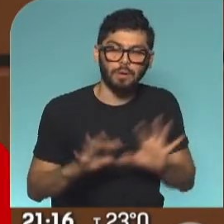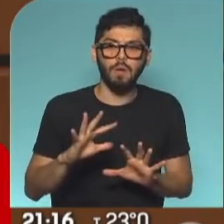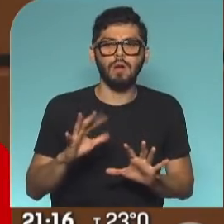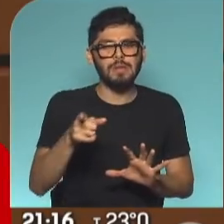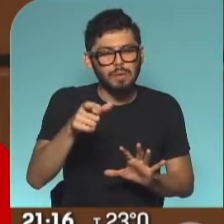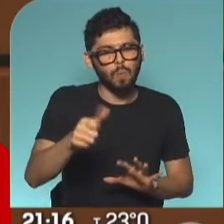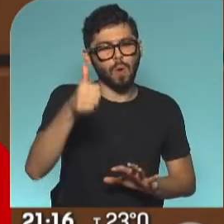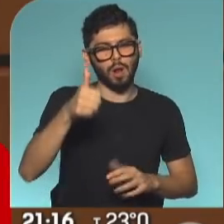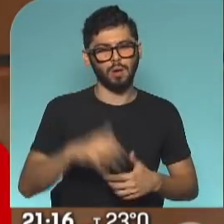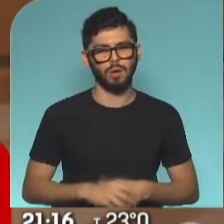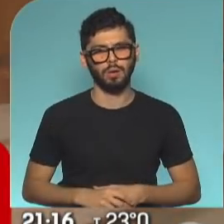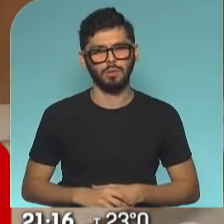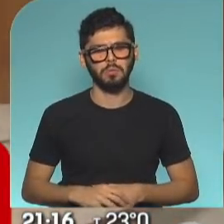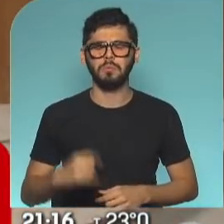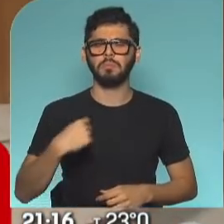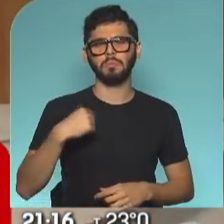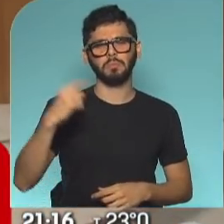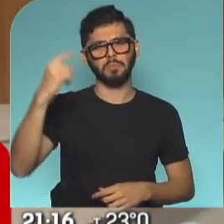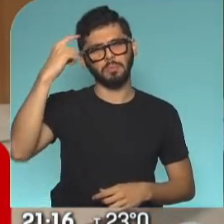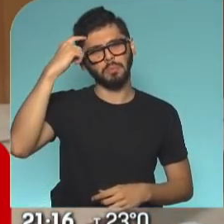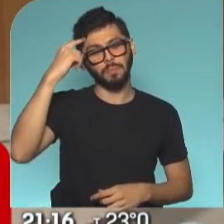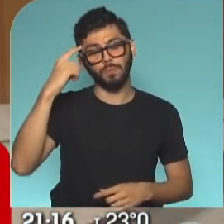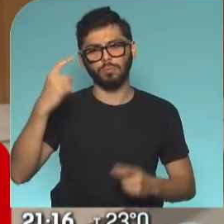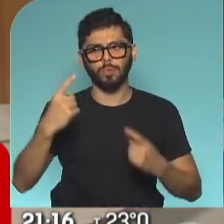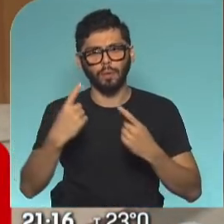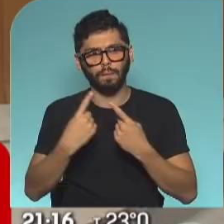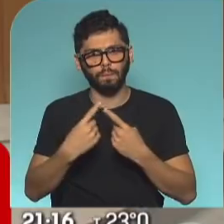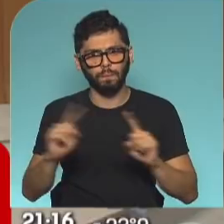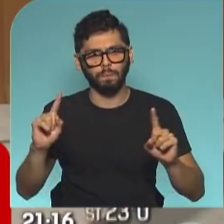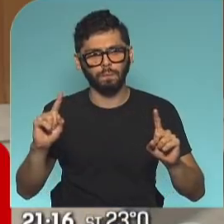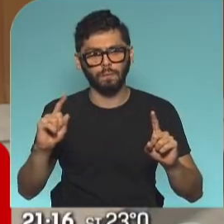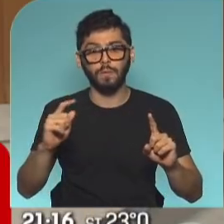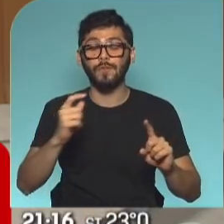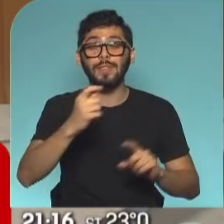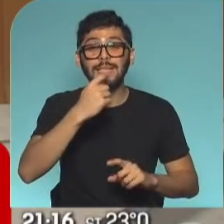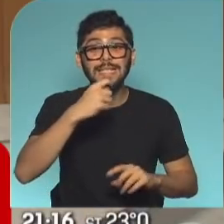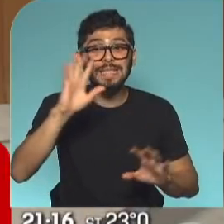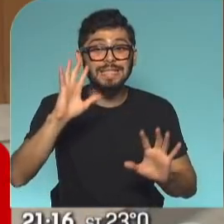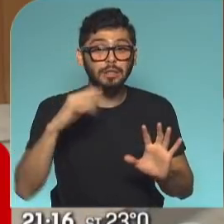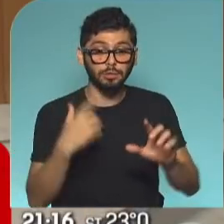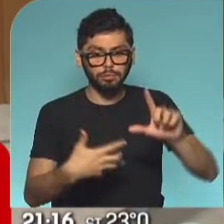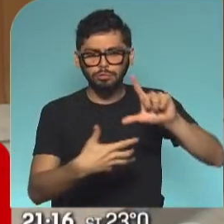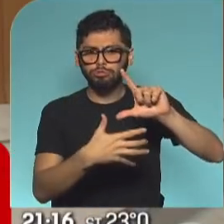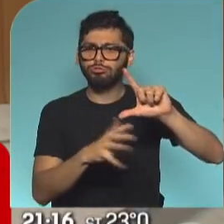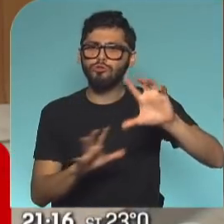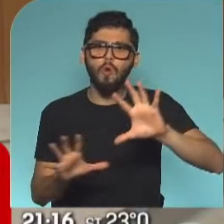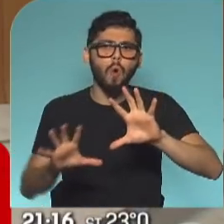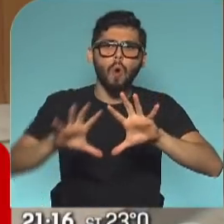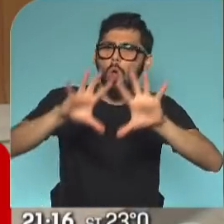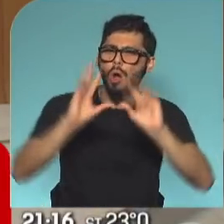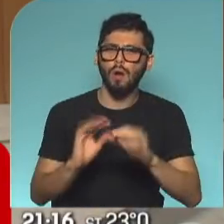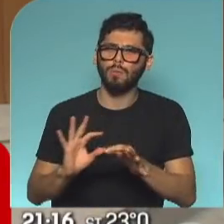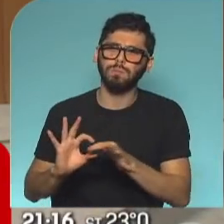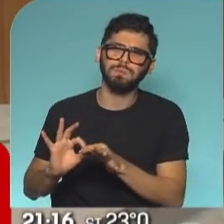Pero qué distinto hubiera sido si hubiéramos podido juntarnos todos y enfrentar unidos